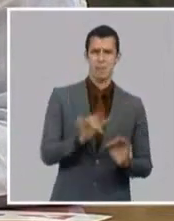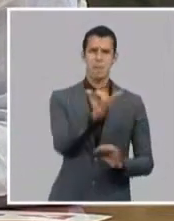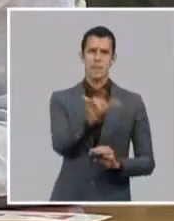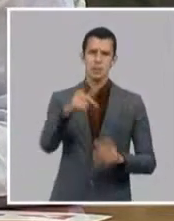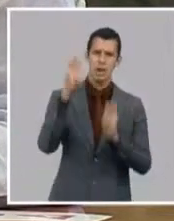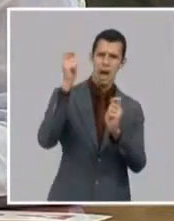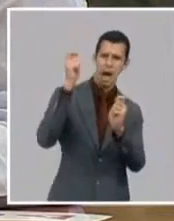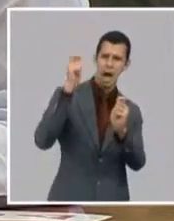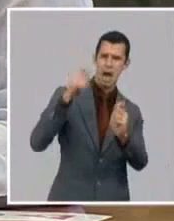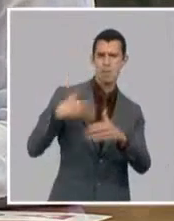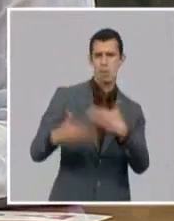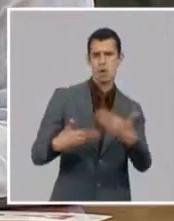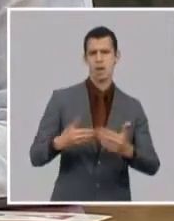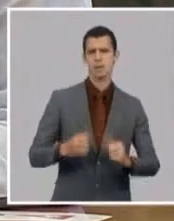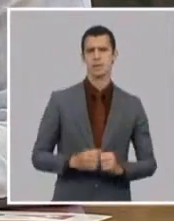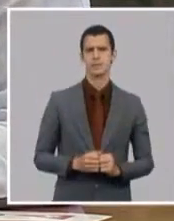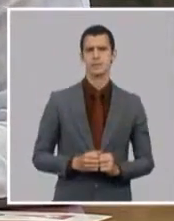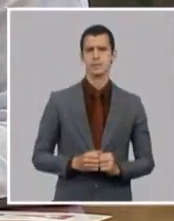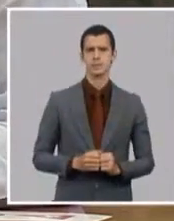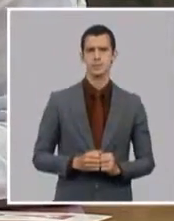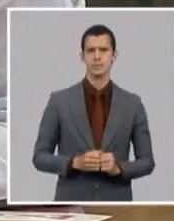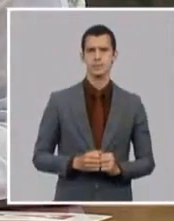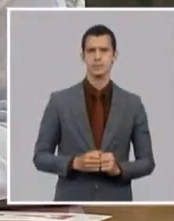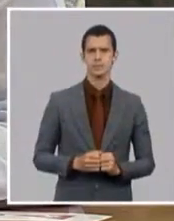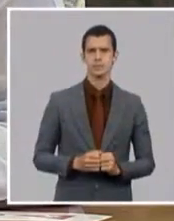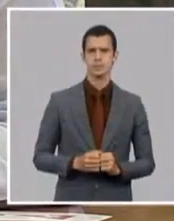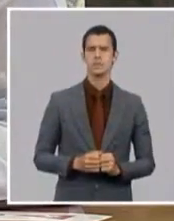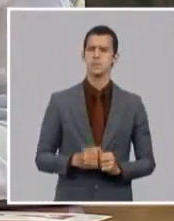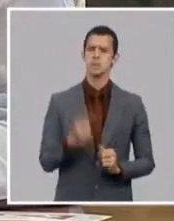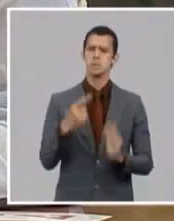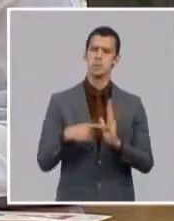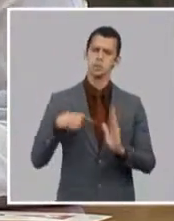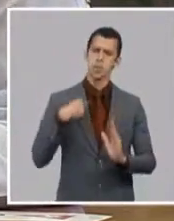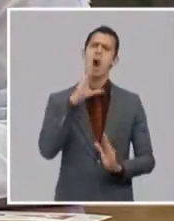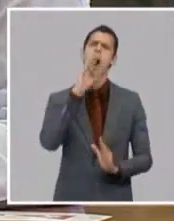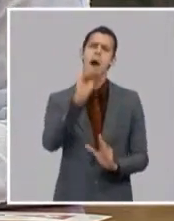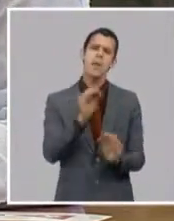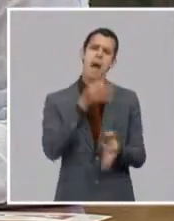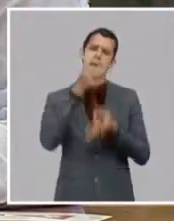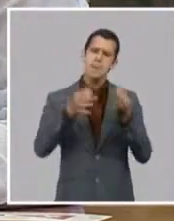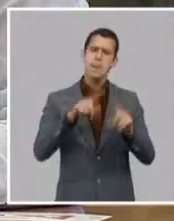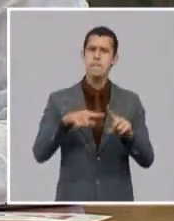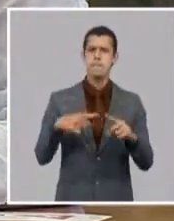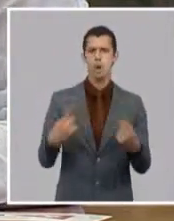porque de los disturbios también hay que sacar experiencias, también tenemos que hacer un análisis crítico